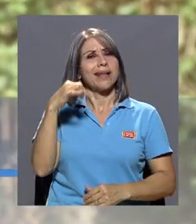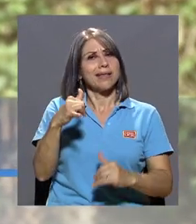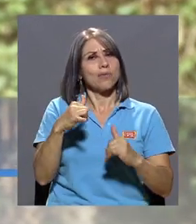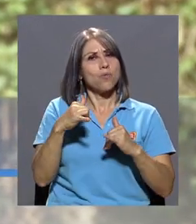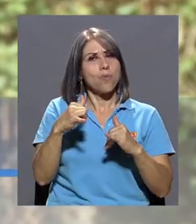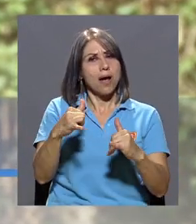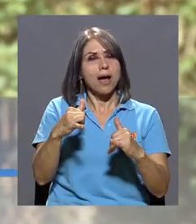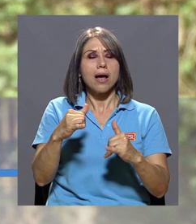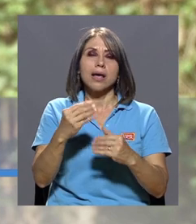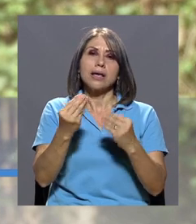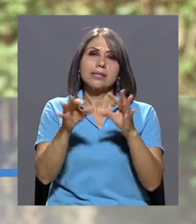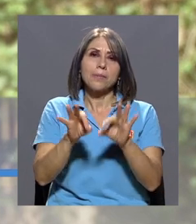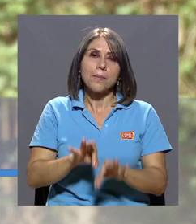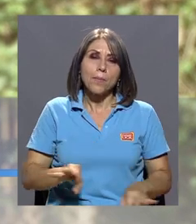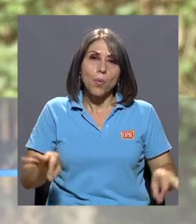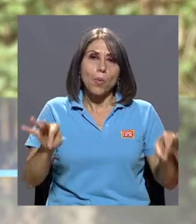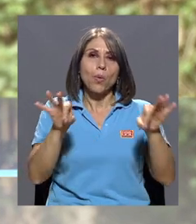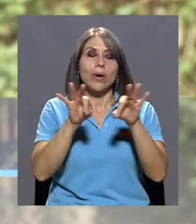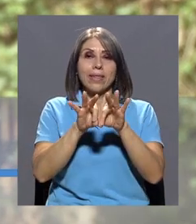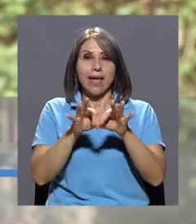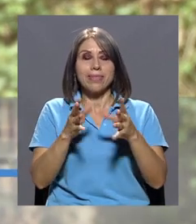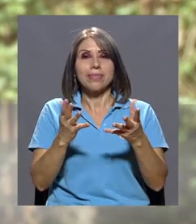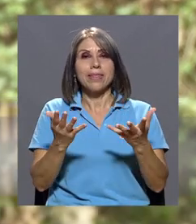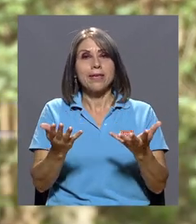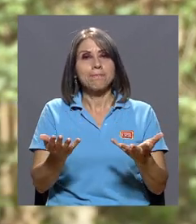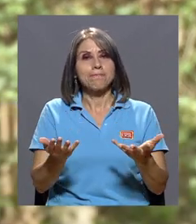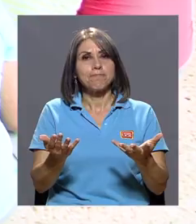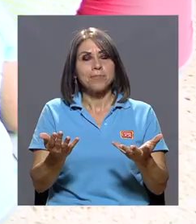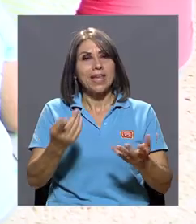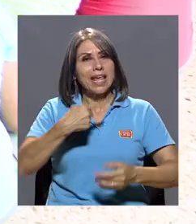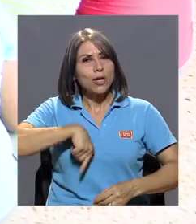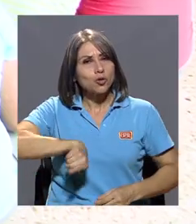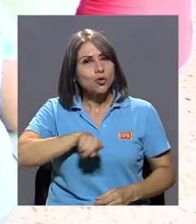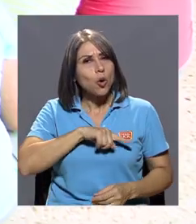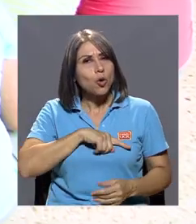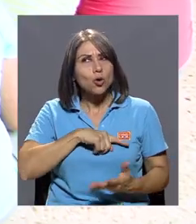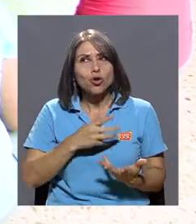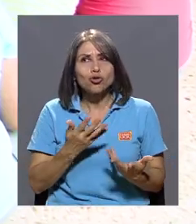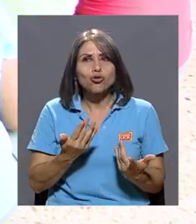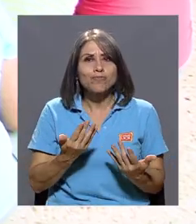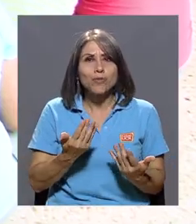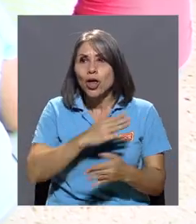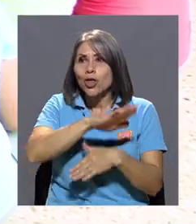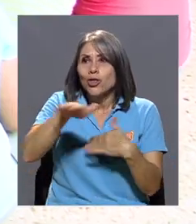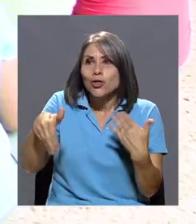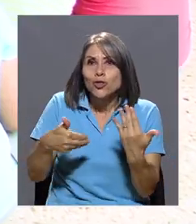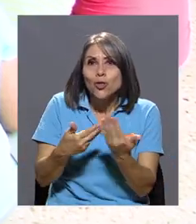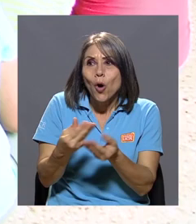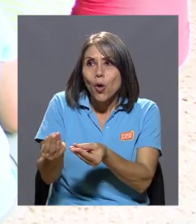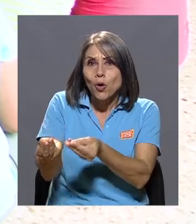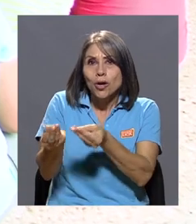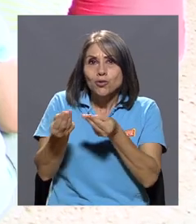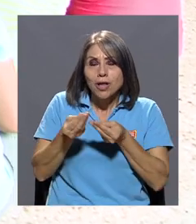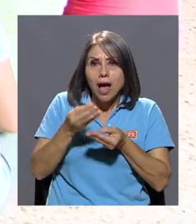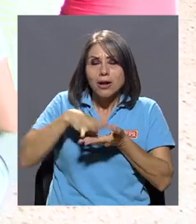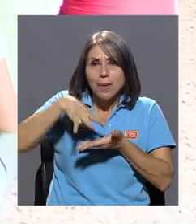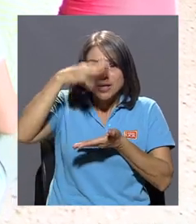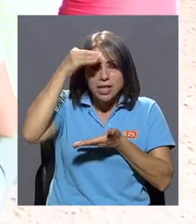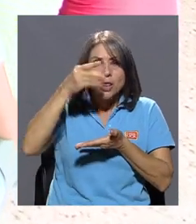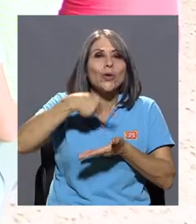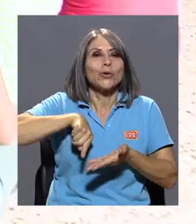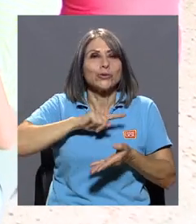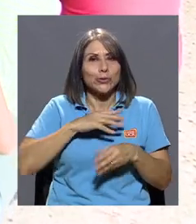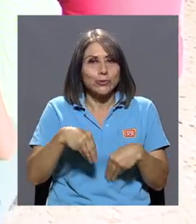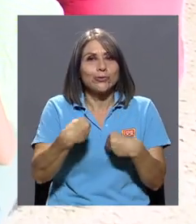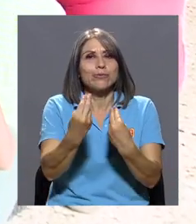que es importante de como que nosotros devolvamos un poquitito de todo lo que nosotros hemos aprendido. Bueno,